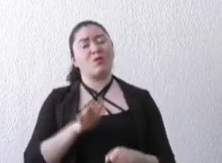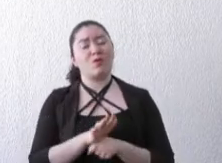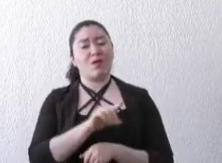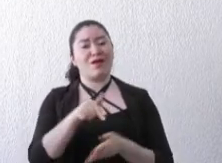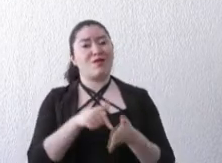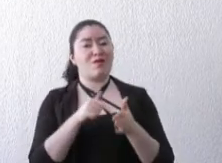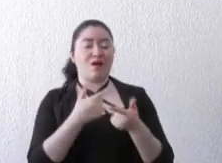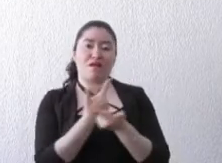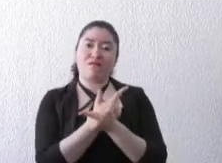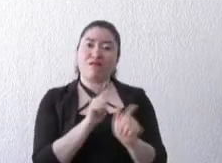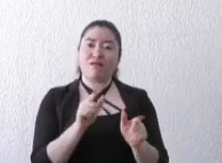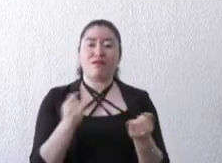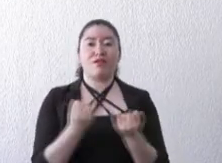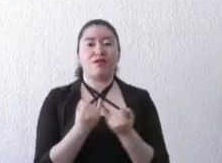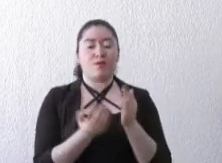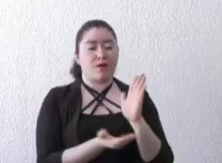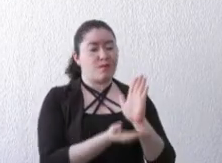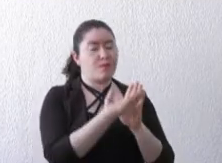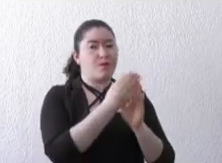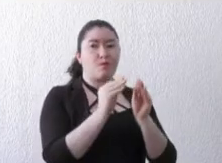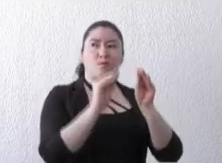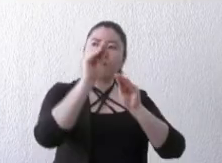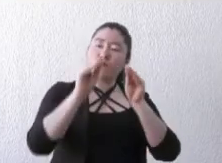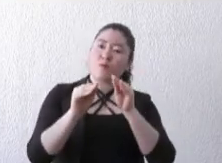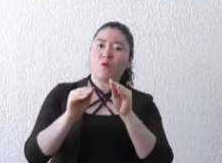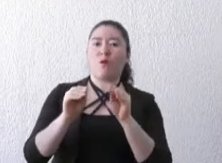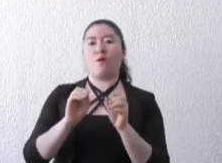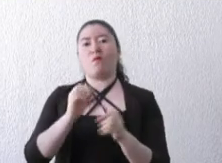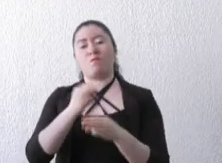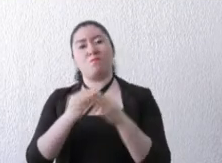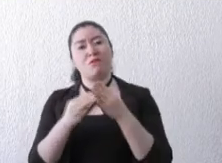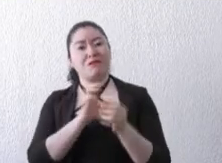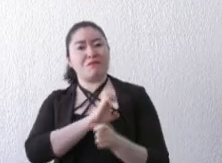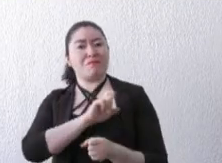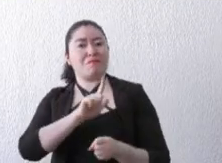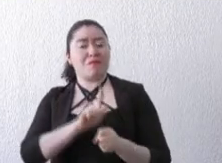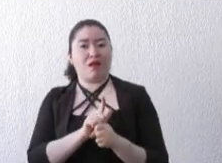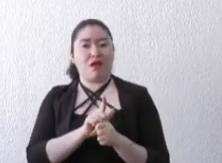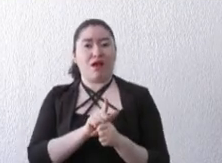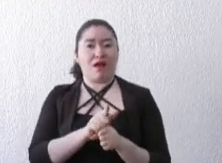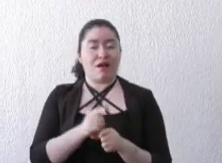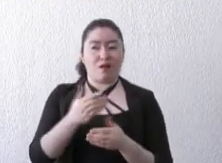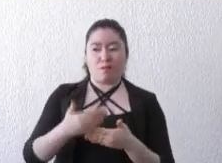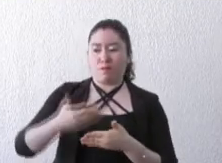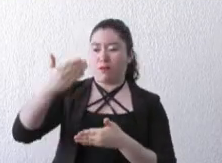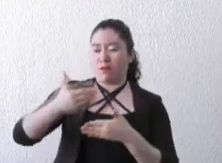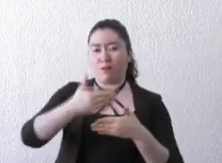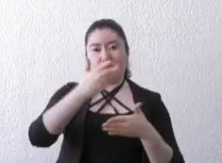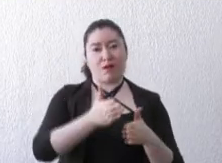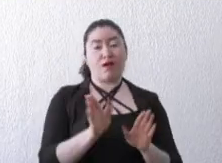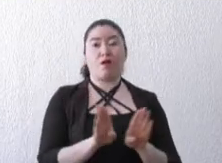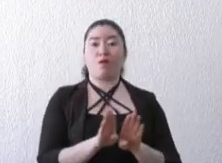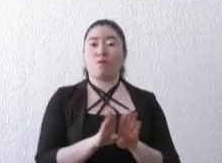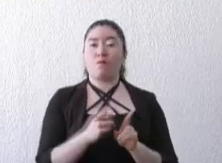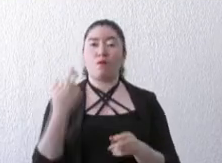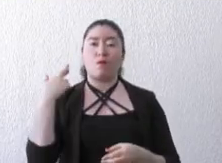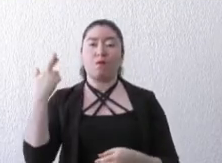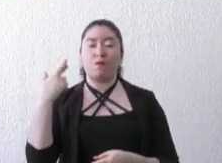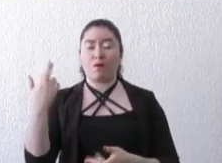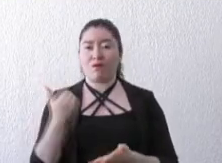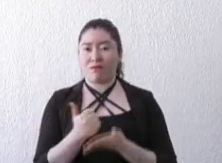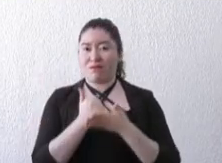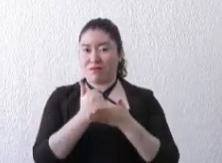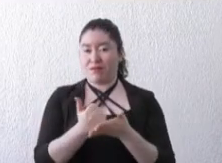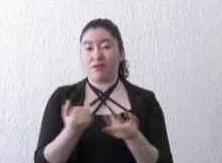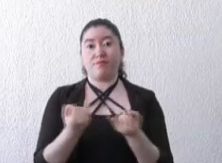e instalaciones especiales, muros acústicos, la parte de zona de servicios